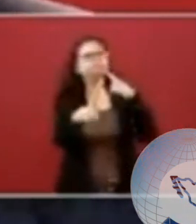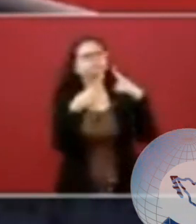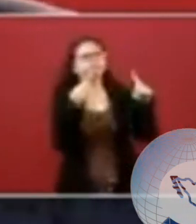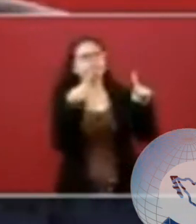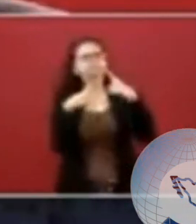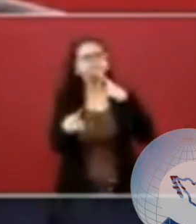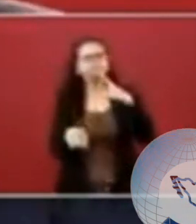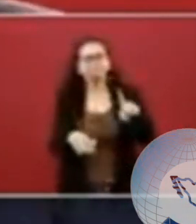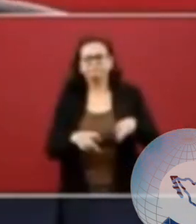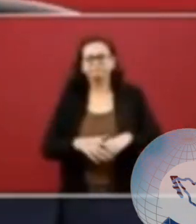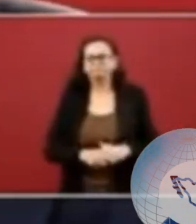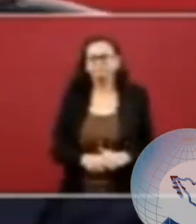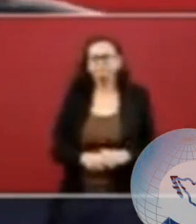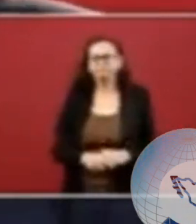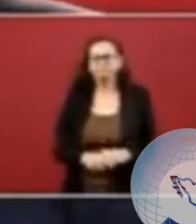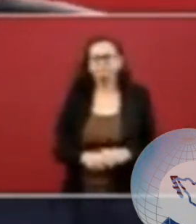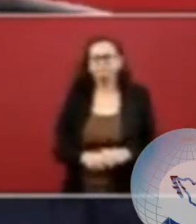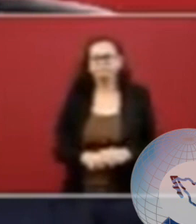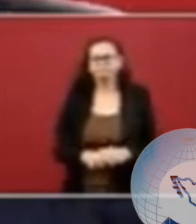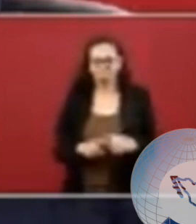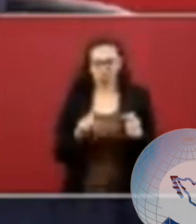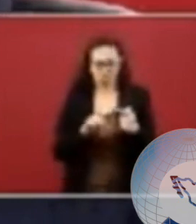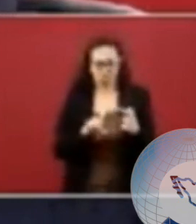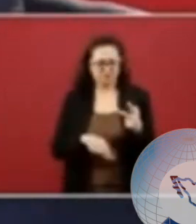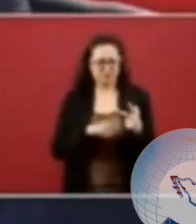Tercero, o sea, ¿cómo?